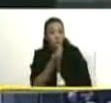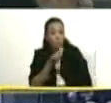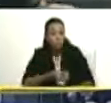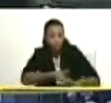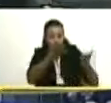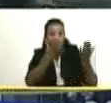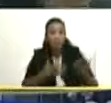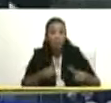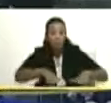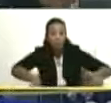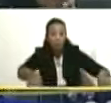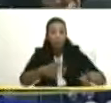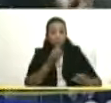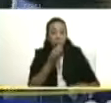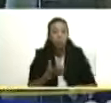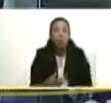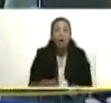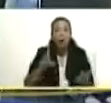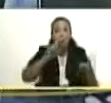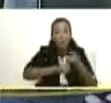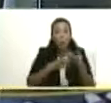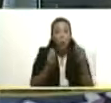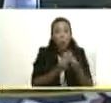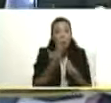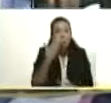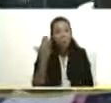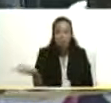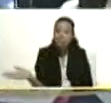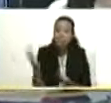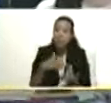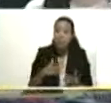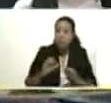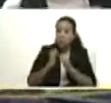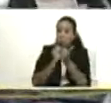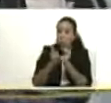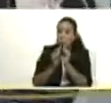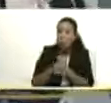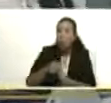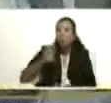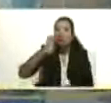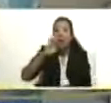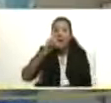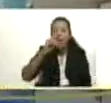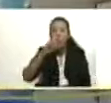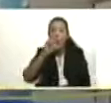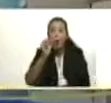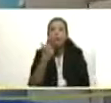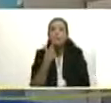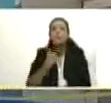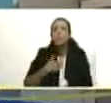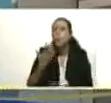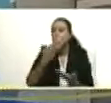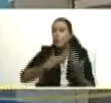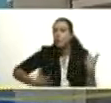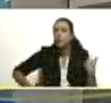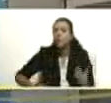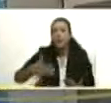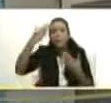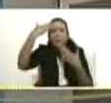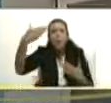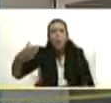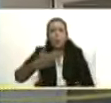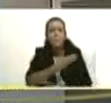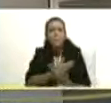para la mesa navideña, con Silita. Adelante, aquí está el deportista Edward. ¿Qué le vas a decir al presidente? Un saludo,